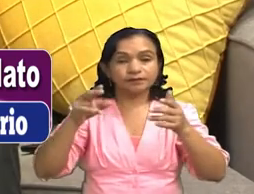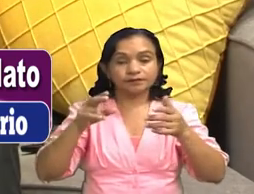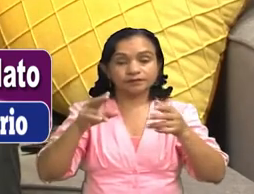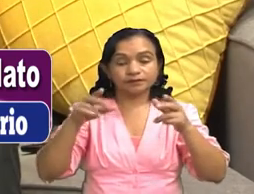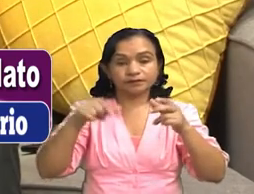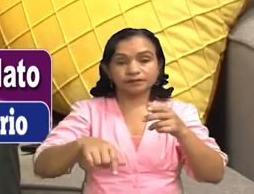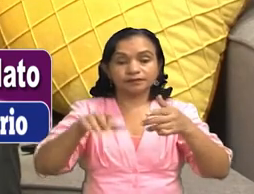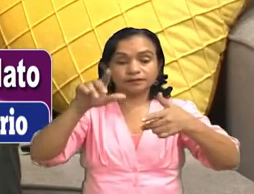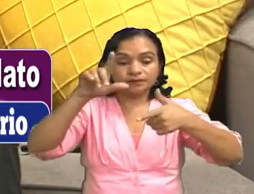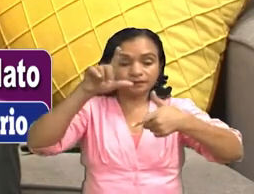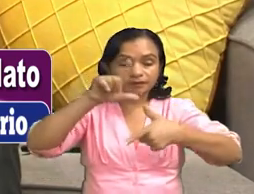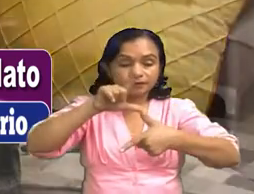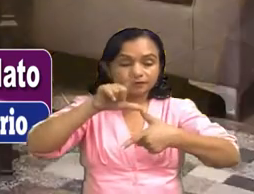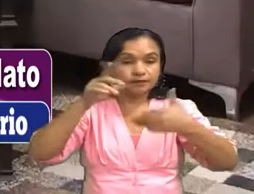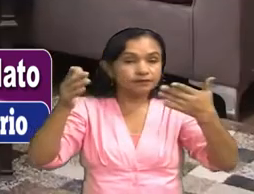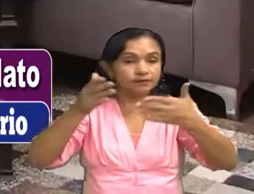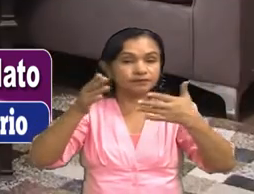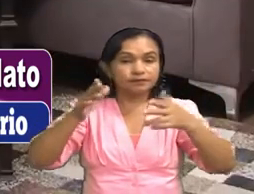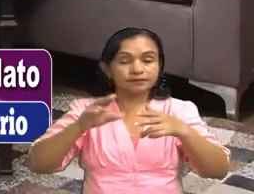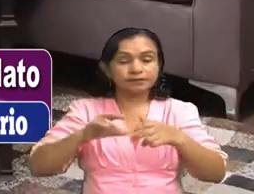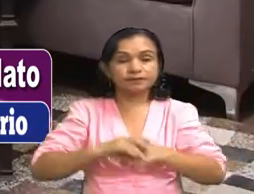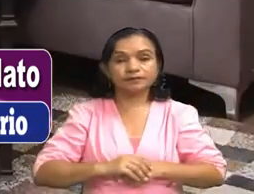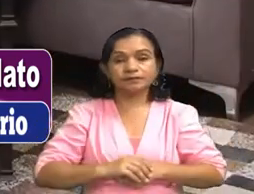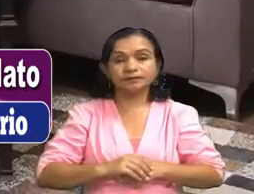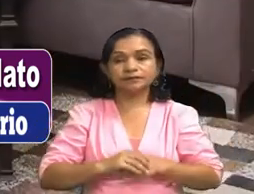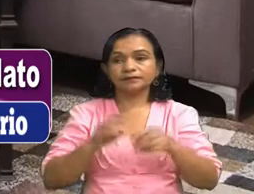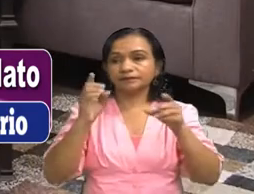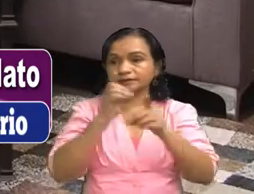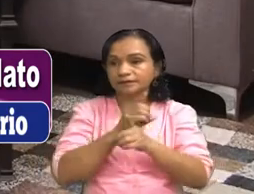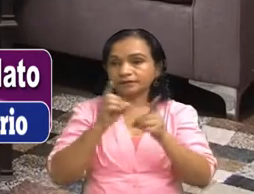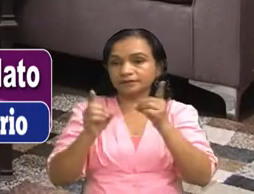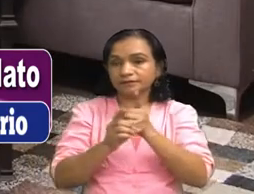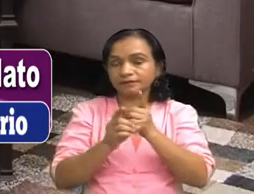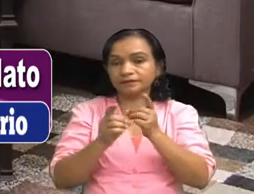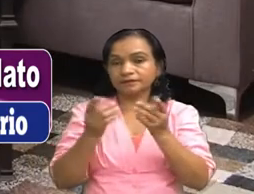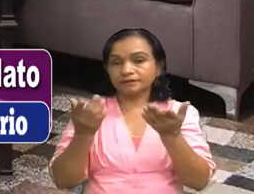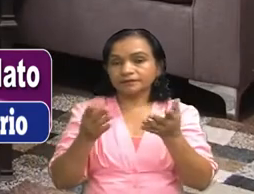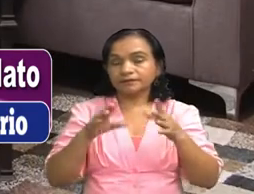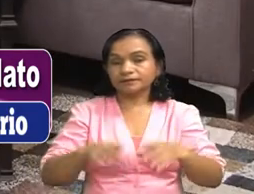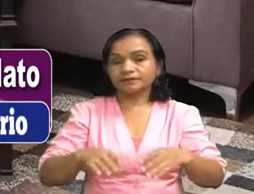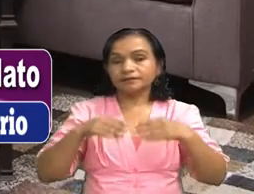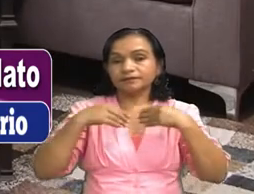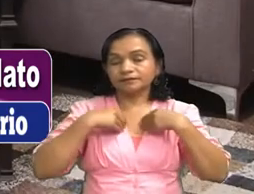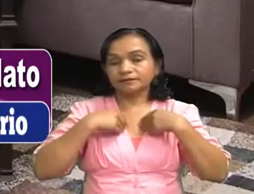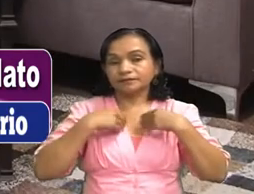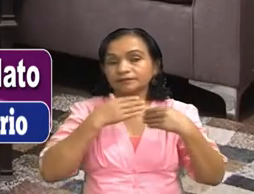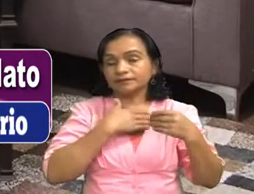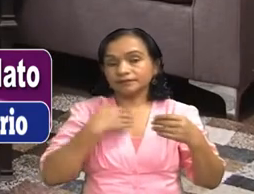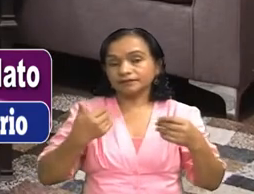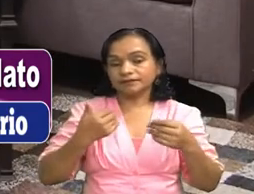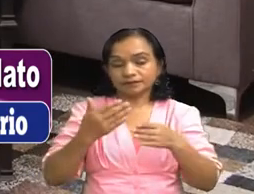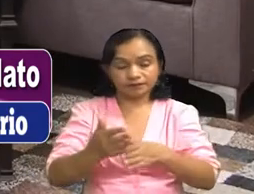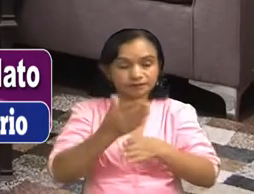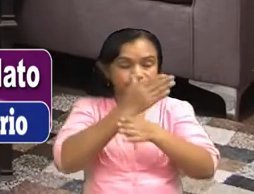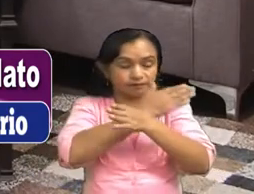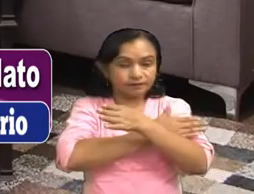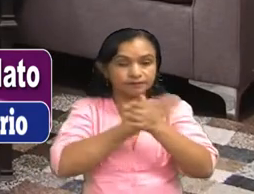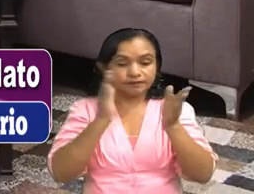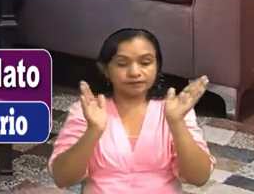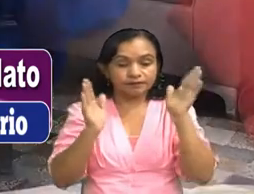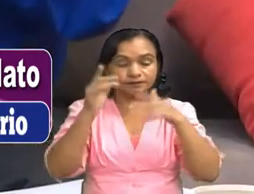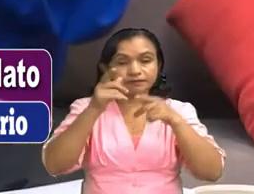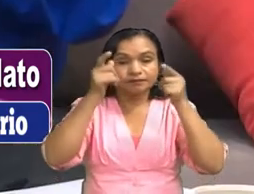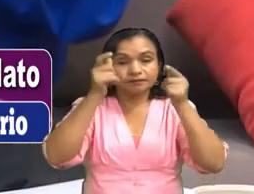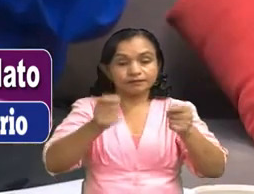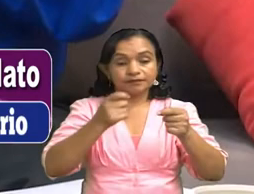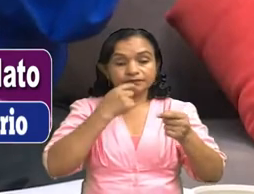contexto latinoamericano. Fíjate que lo deberíamos de subir un poco más. Ok. Nosotros tenemos, cuando certificamos un territorio, que